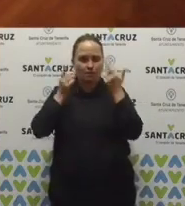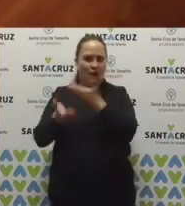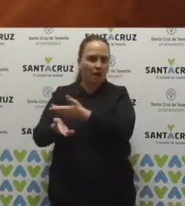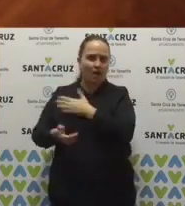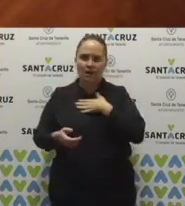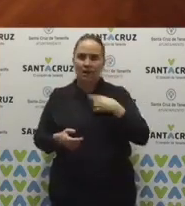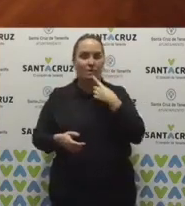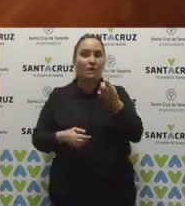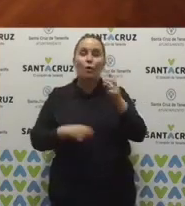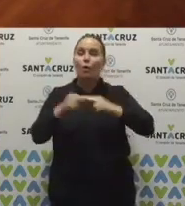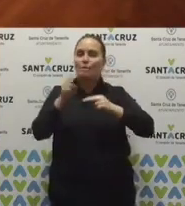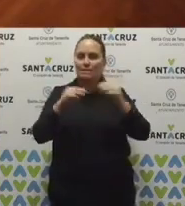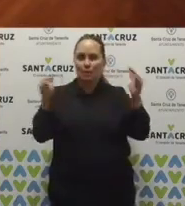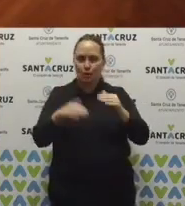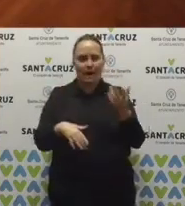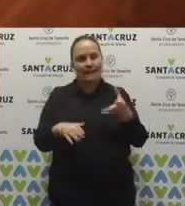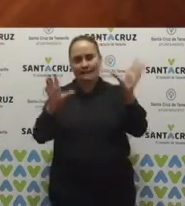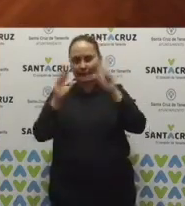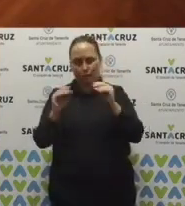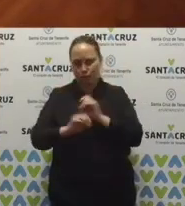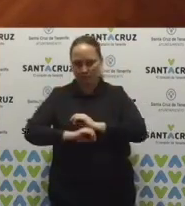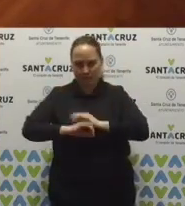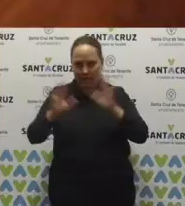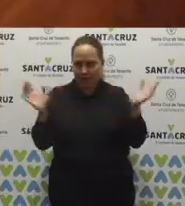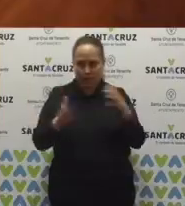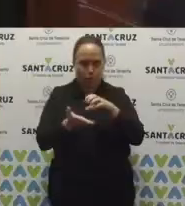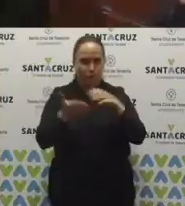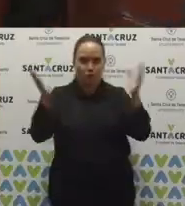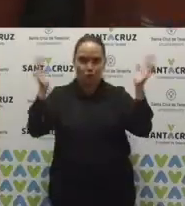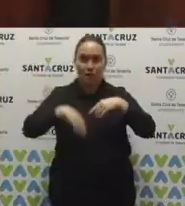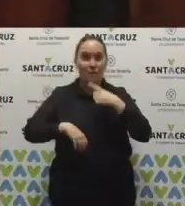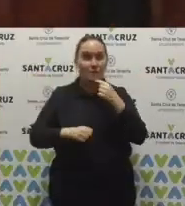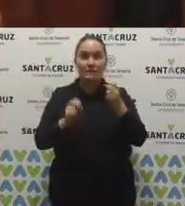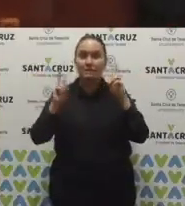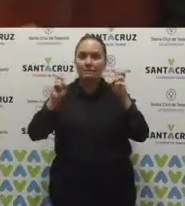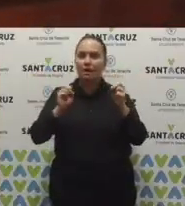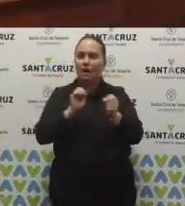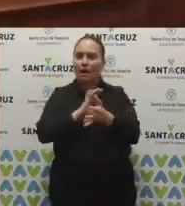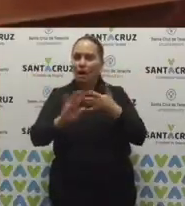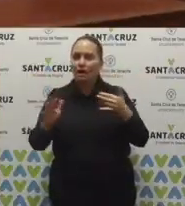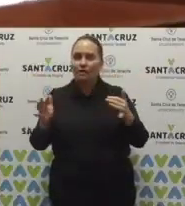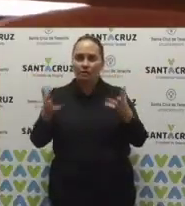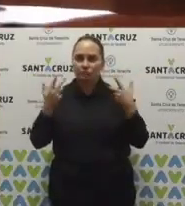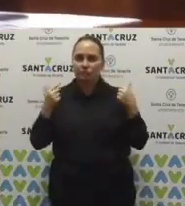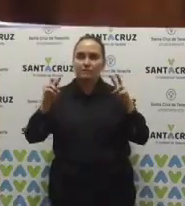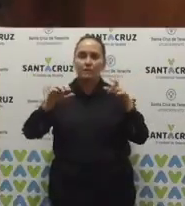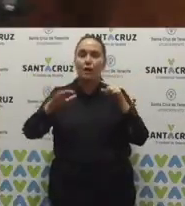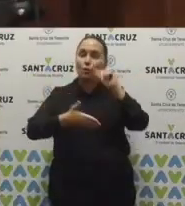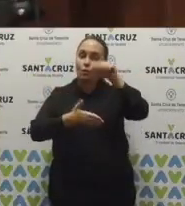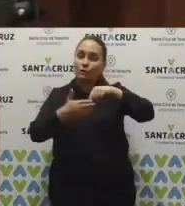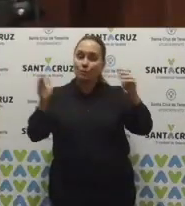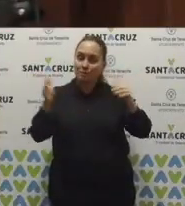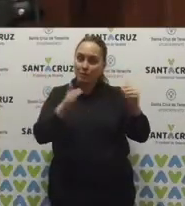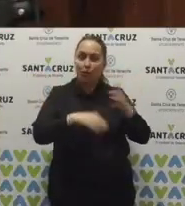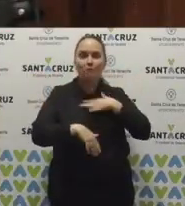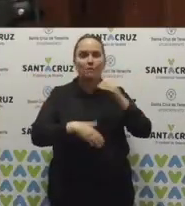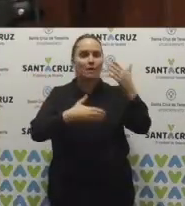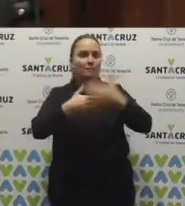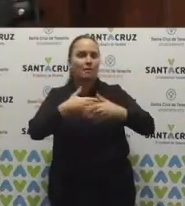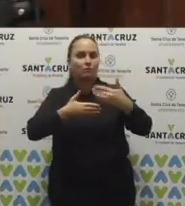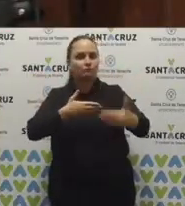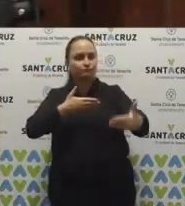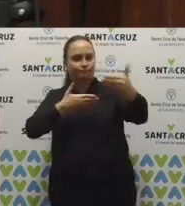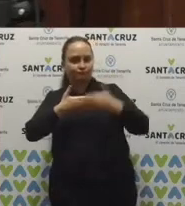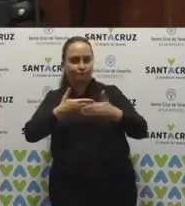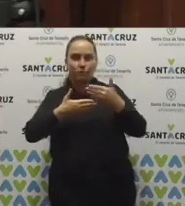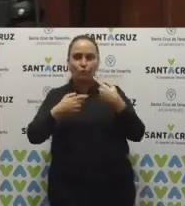obras menores lógicamente se refería a que por agilidad vamos a hacer contratos menores que permite un acortamiento de los plazos y vamos